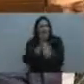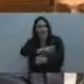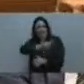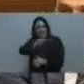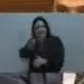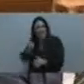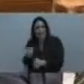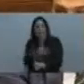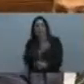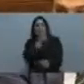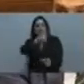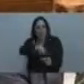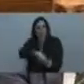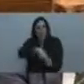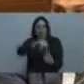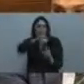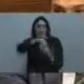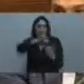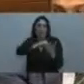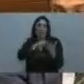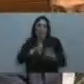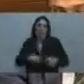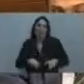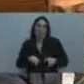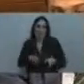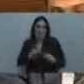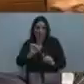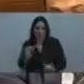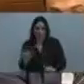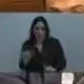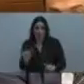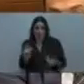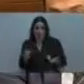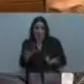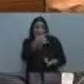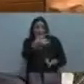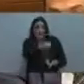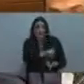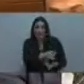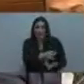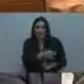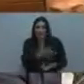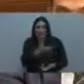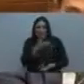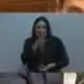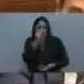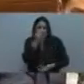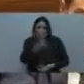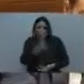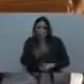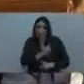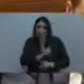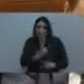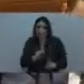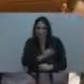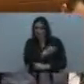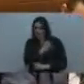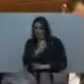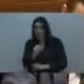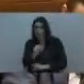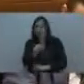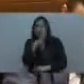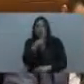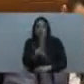implicados en este plan de vías. Pero a ustedes eso no les importa absolutamente nada, porque, como digo, ya